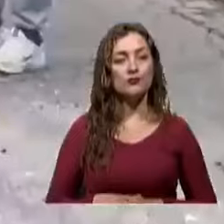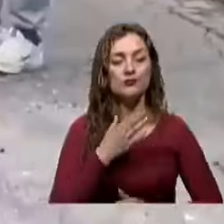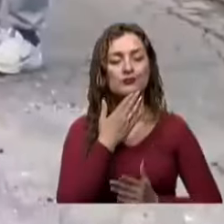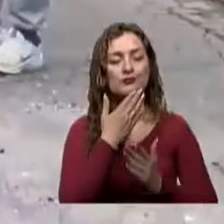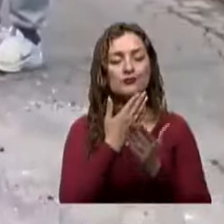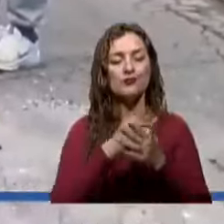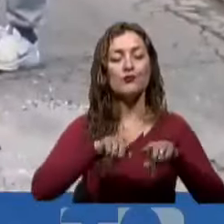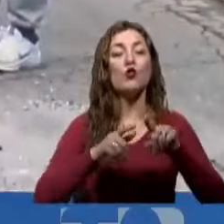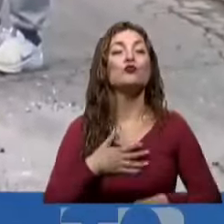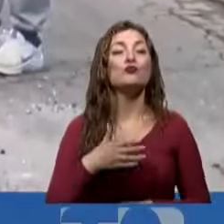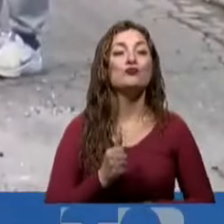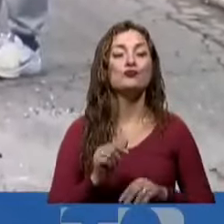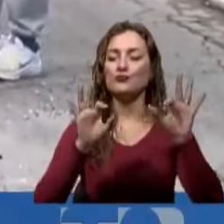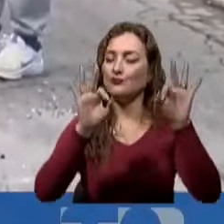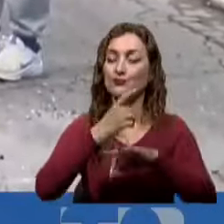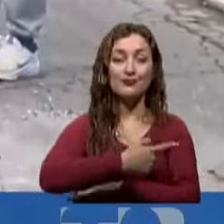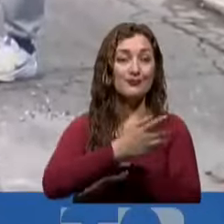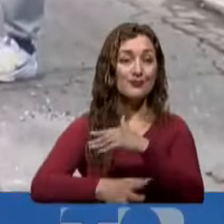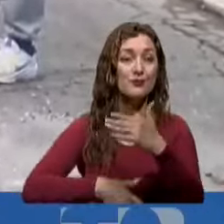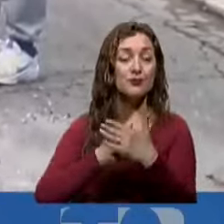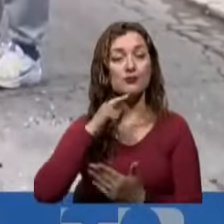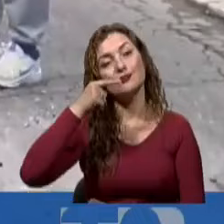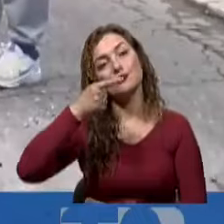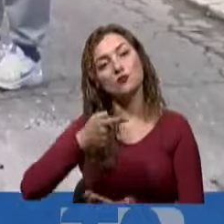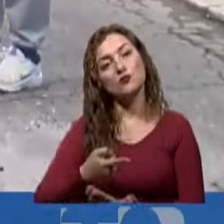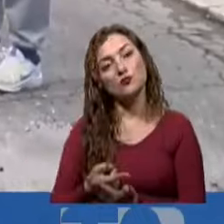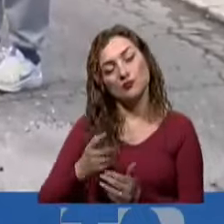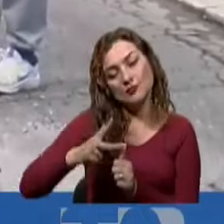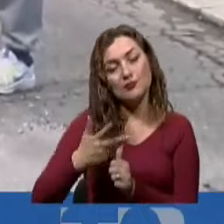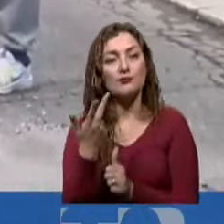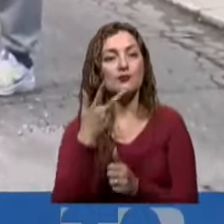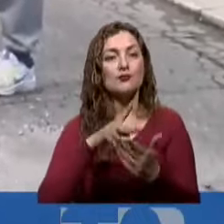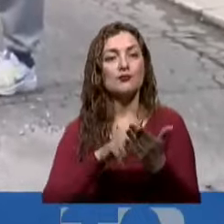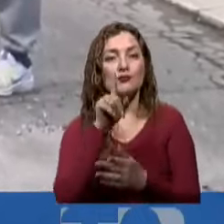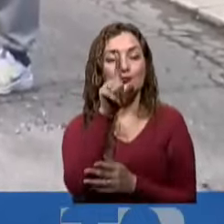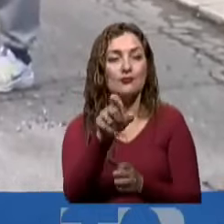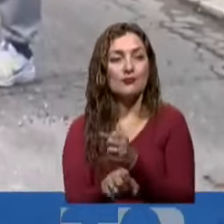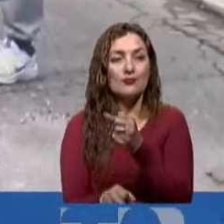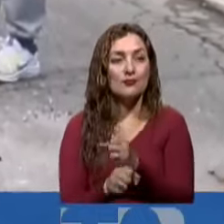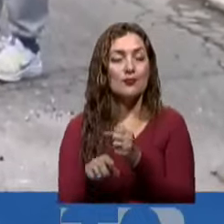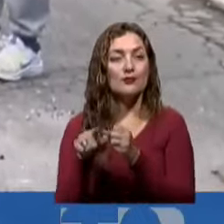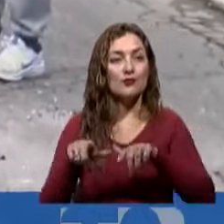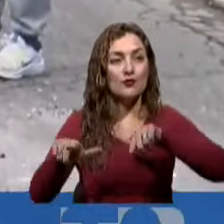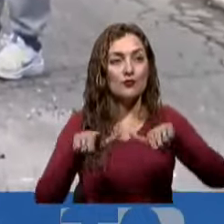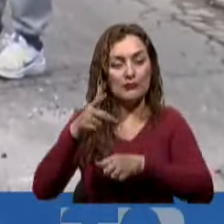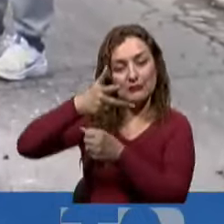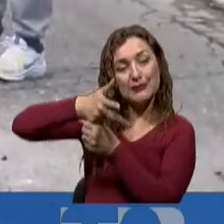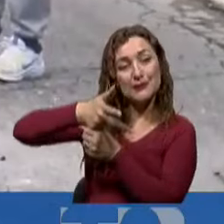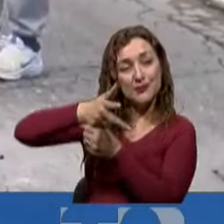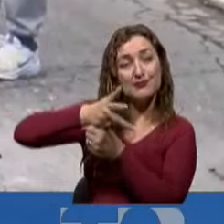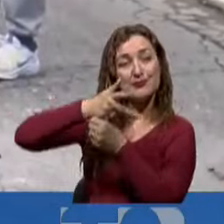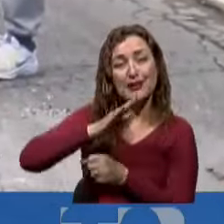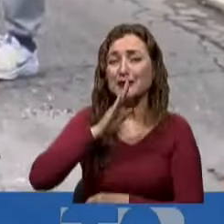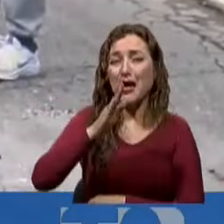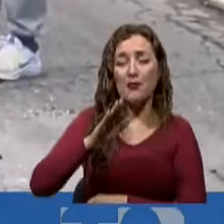Gracias, chicas, amigos, ¿qué tal? Un excelente día para todos. Así es, efectivamente, es la tercera vez que en menos de un año salimos desde este sector. Los